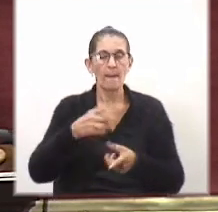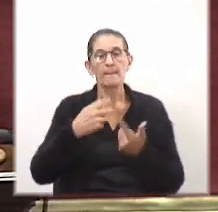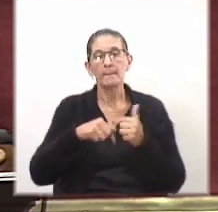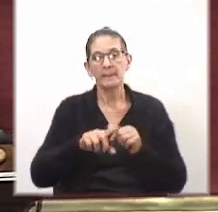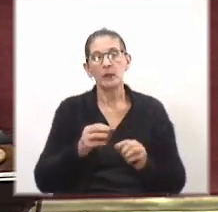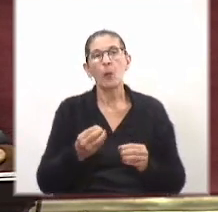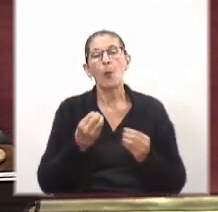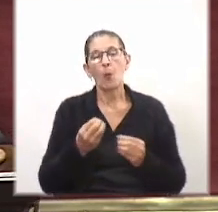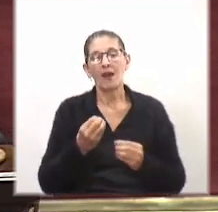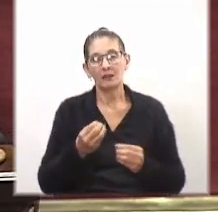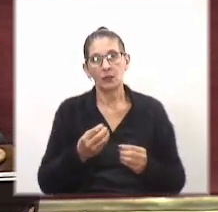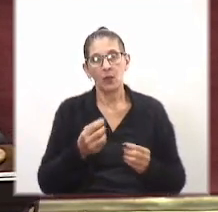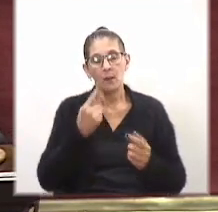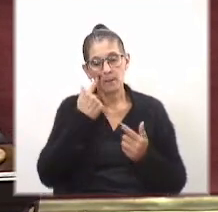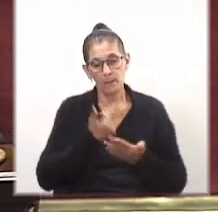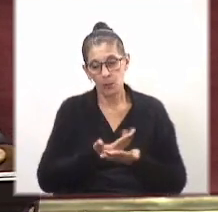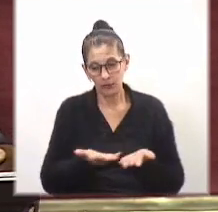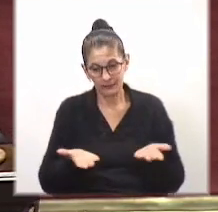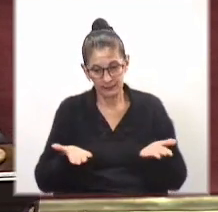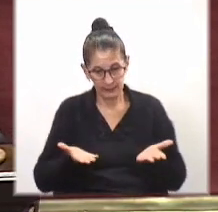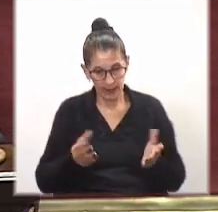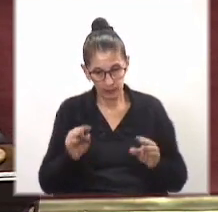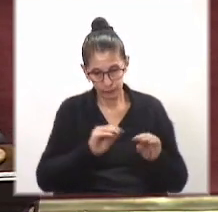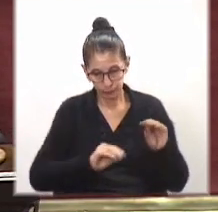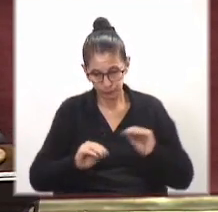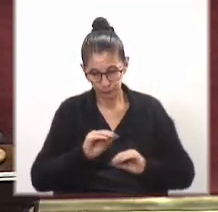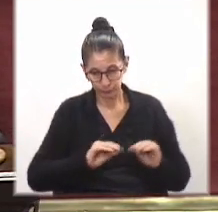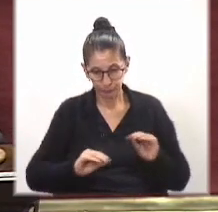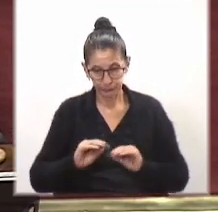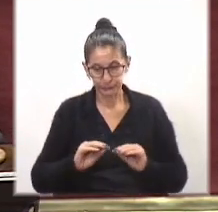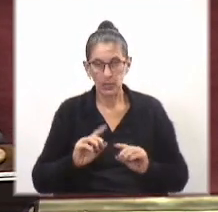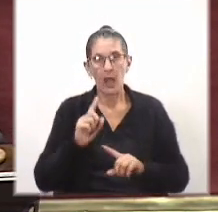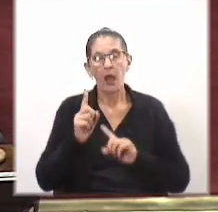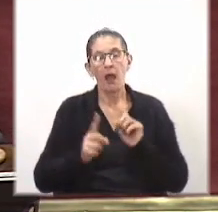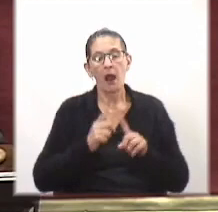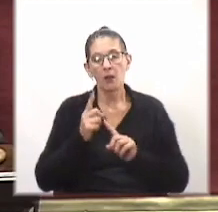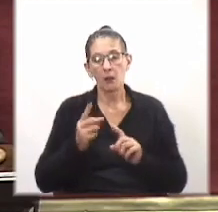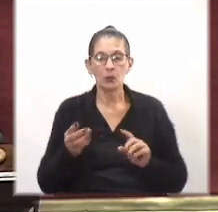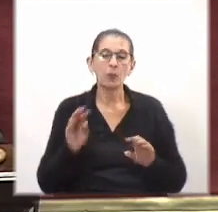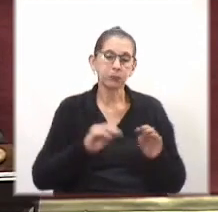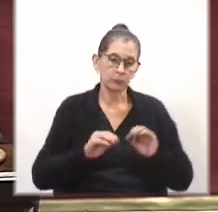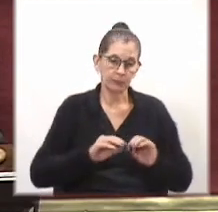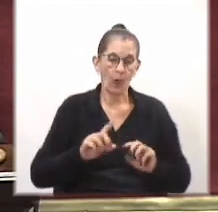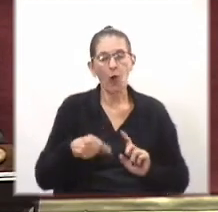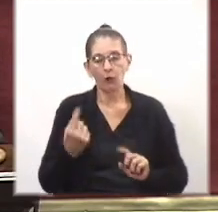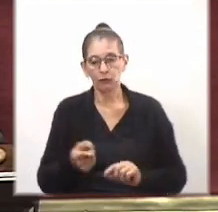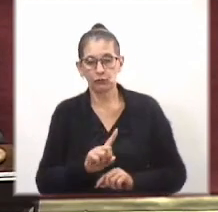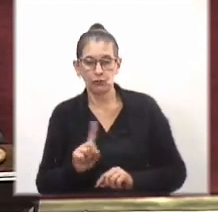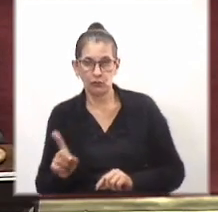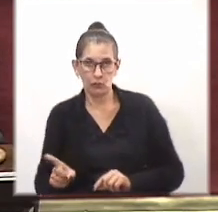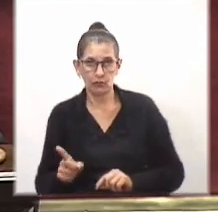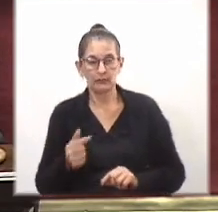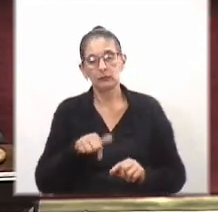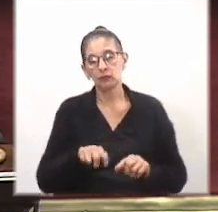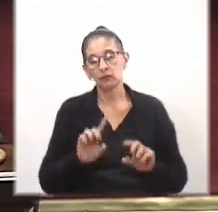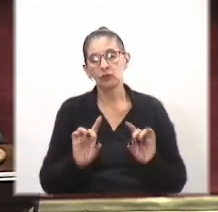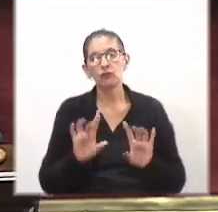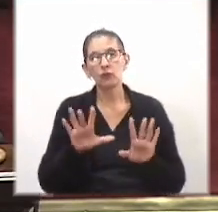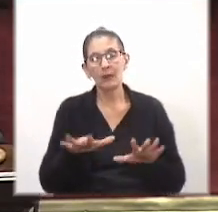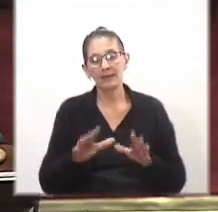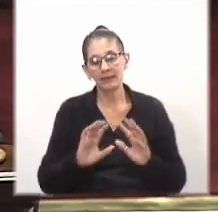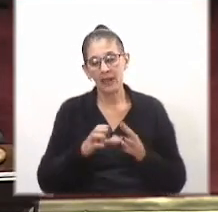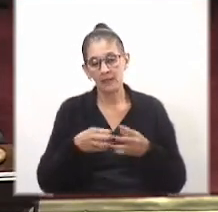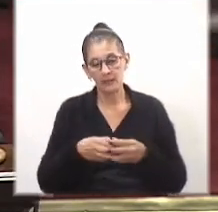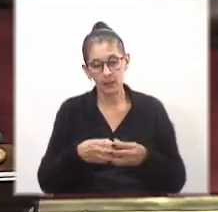que a la hora de dejarlos reflejados, algunos aparecieron y otros no. Así que simplemente